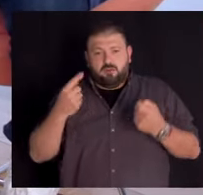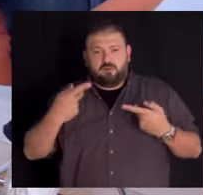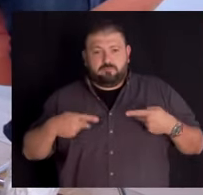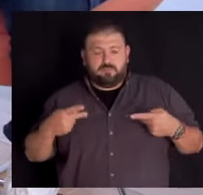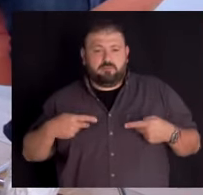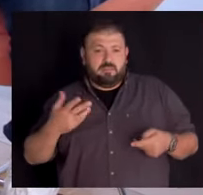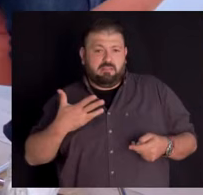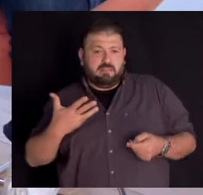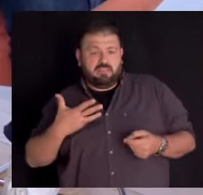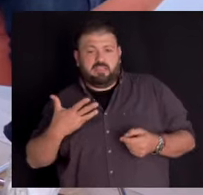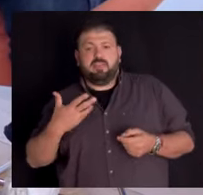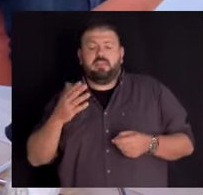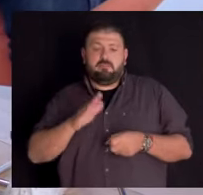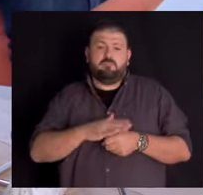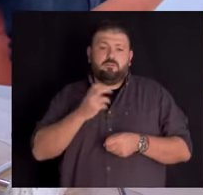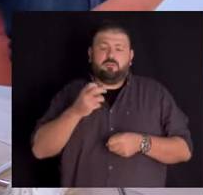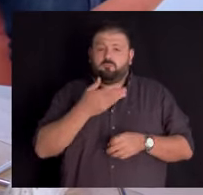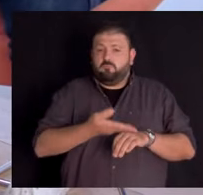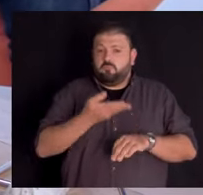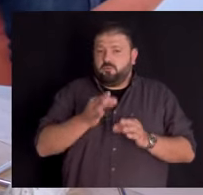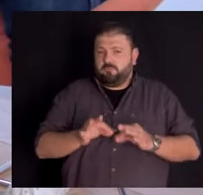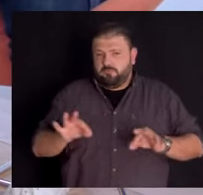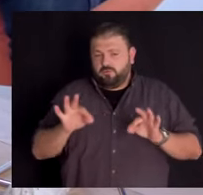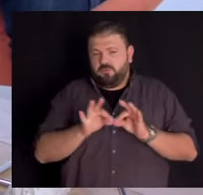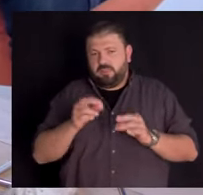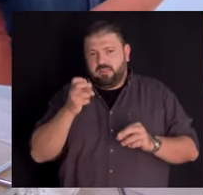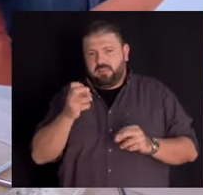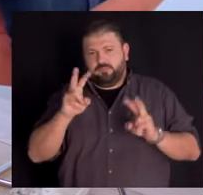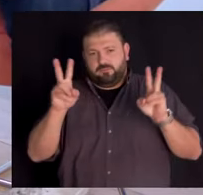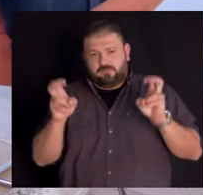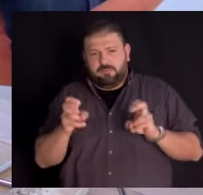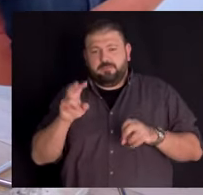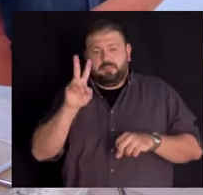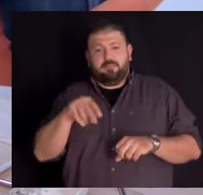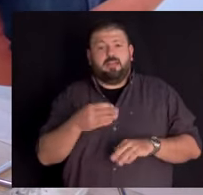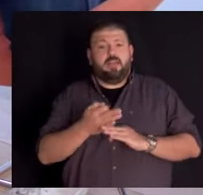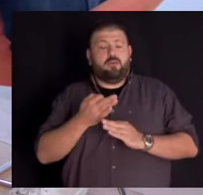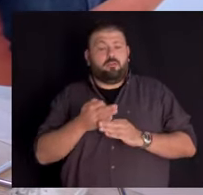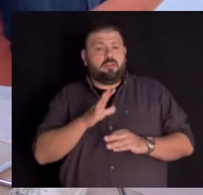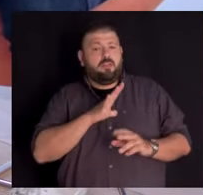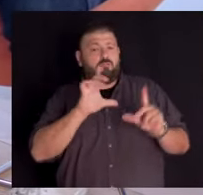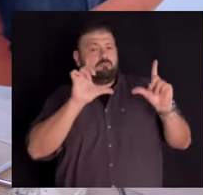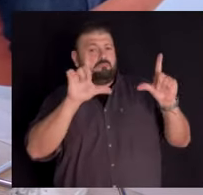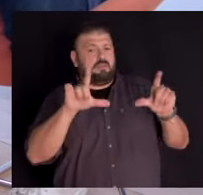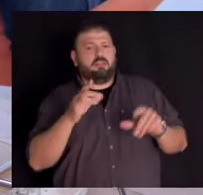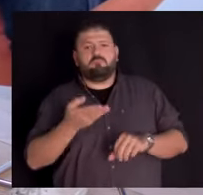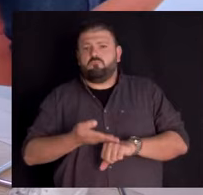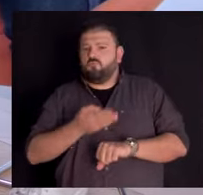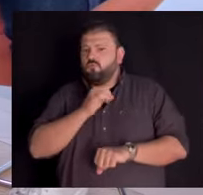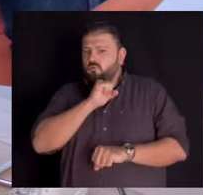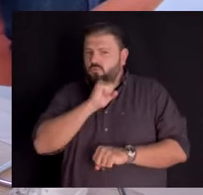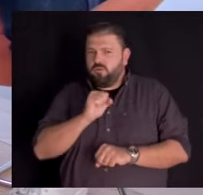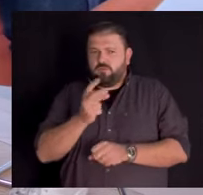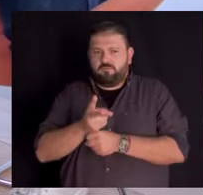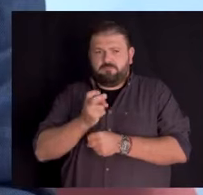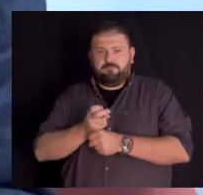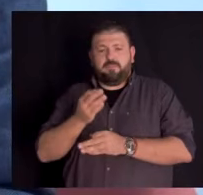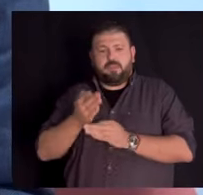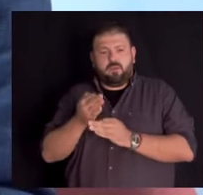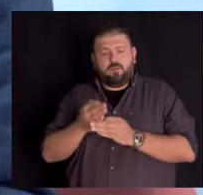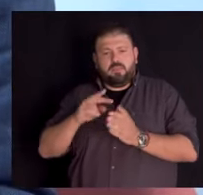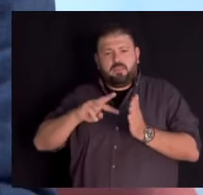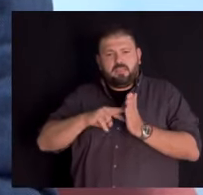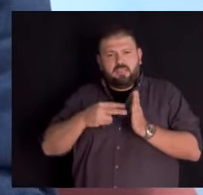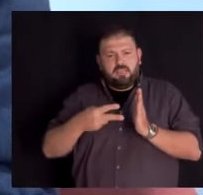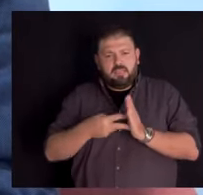importante, ¿no? Saber llevar todo este tipo de temas. Y pues bueno, pues tenemos un panel bastante bueno. Tenemos invitados de lujo. Está el ingeniero Mario Alberto Lavín.